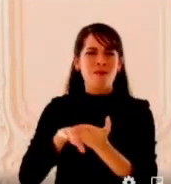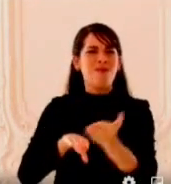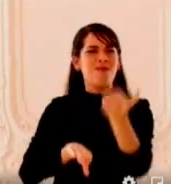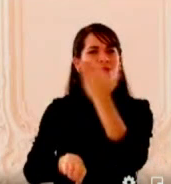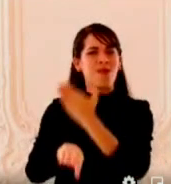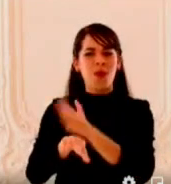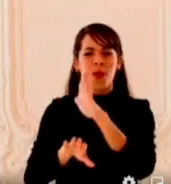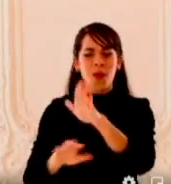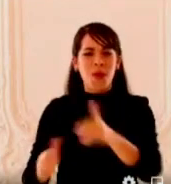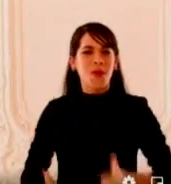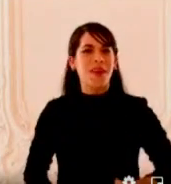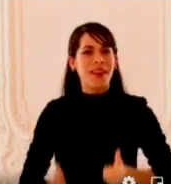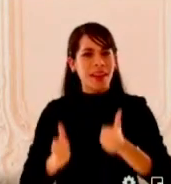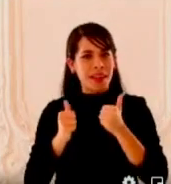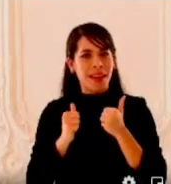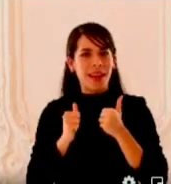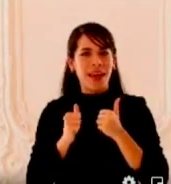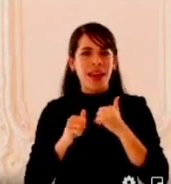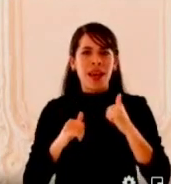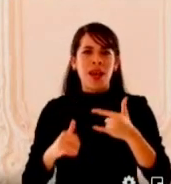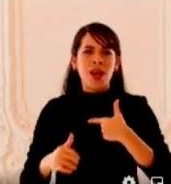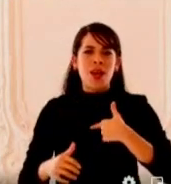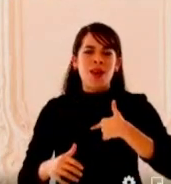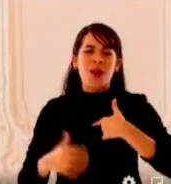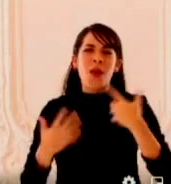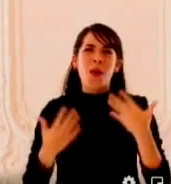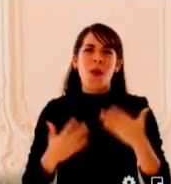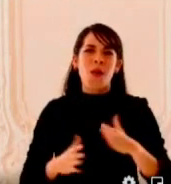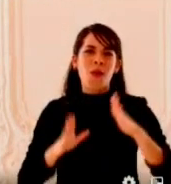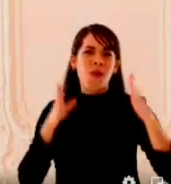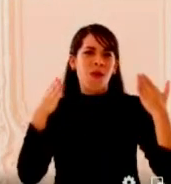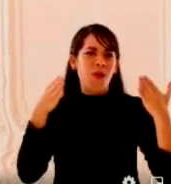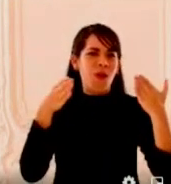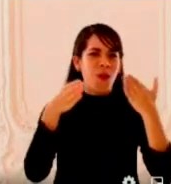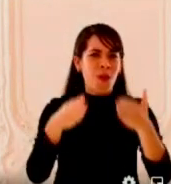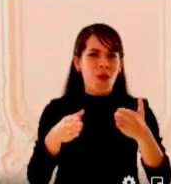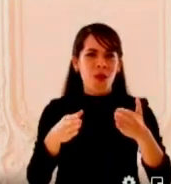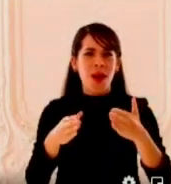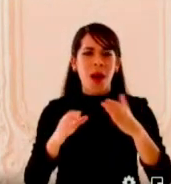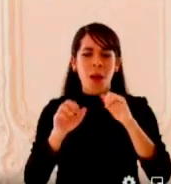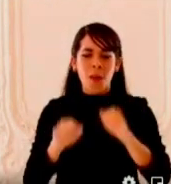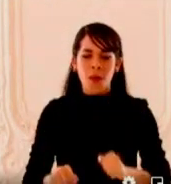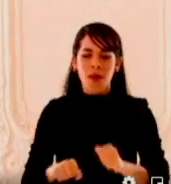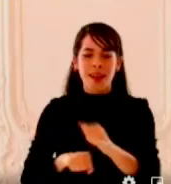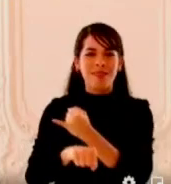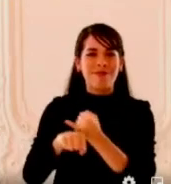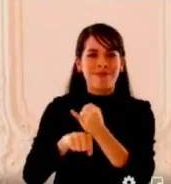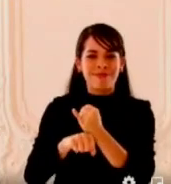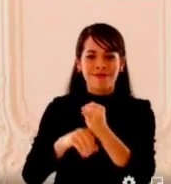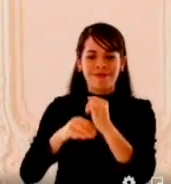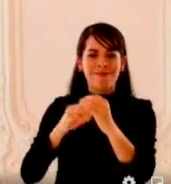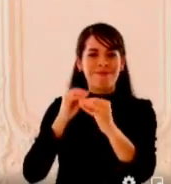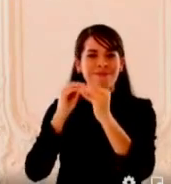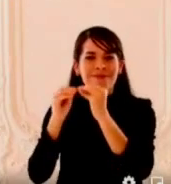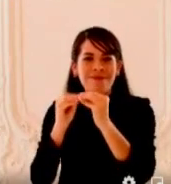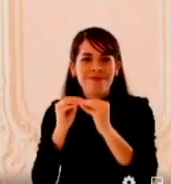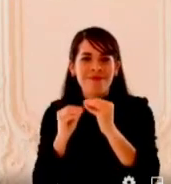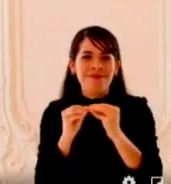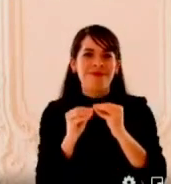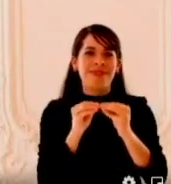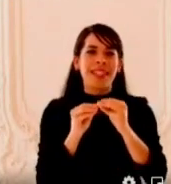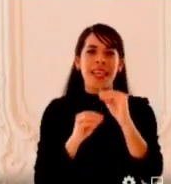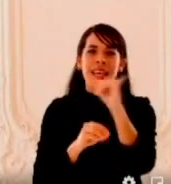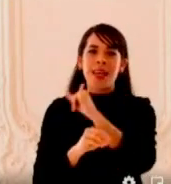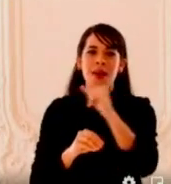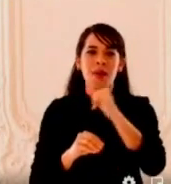vida. Tengo una gran pasión por la infraestructura crítica y portuaria de nuestra isla. Para continuar dándole a la Autoridad de los